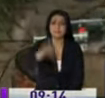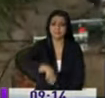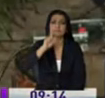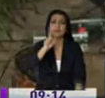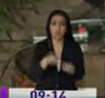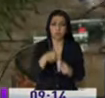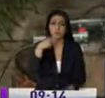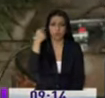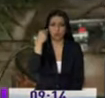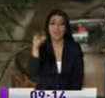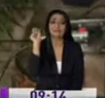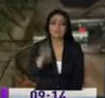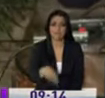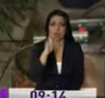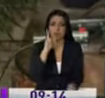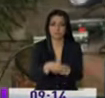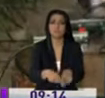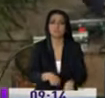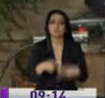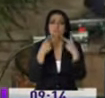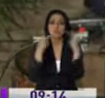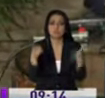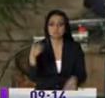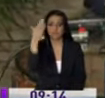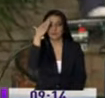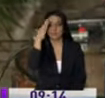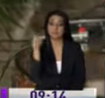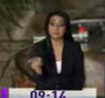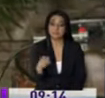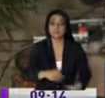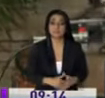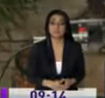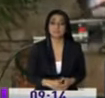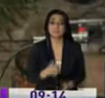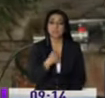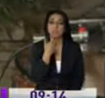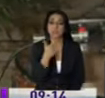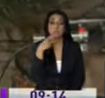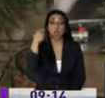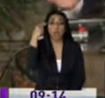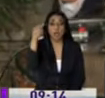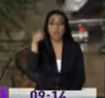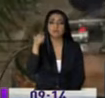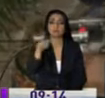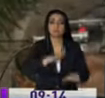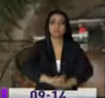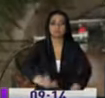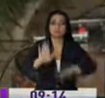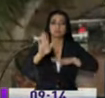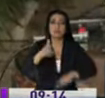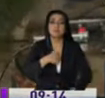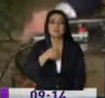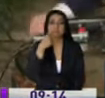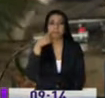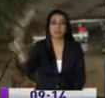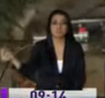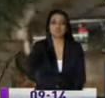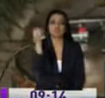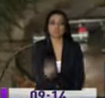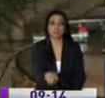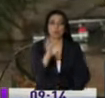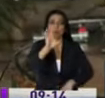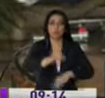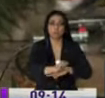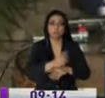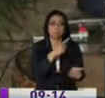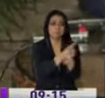Correa y yo lo hice público. Y les dije que Correa se había comprometido a traer a Bucaram y acabar con